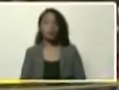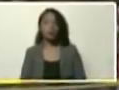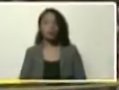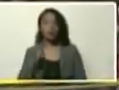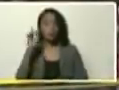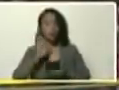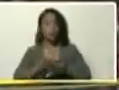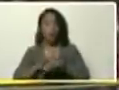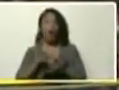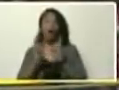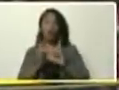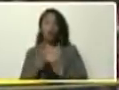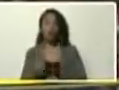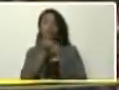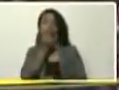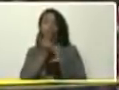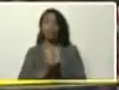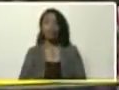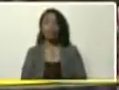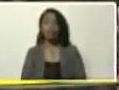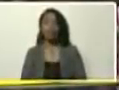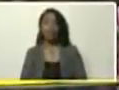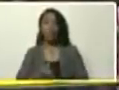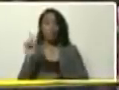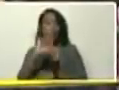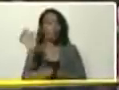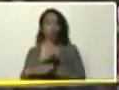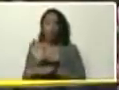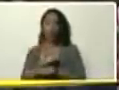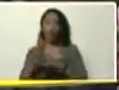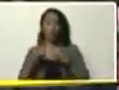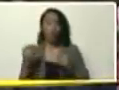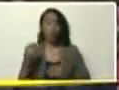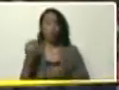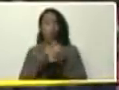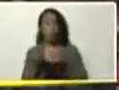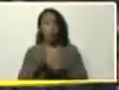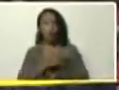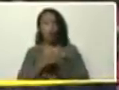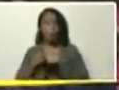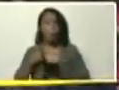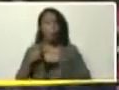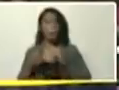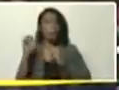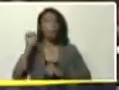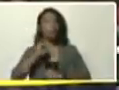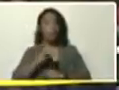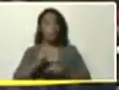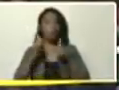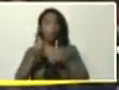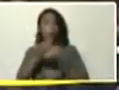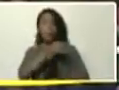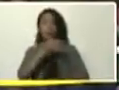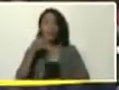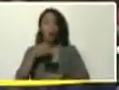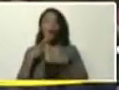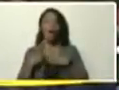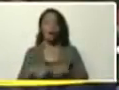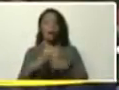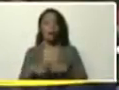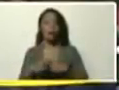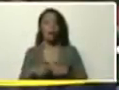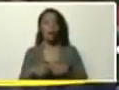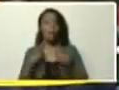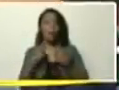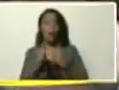que se ocurrieron fallas, no funcionó del todo como habíamos querido, pero sí es una excelente herramienta